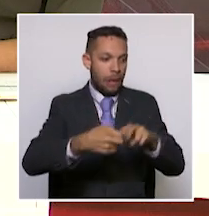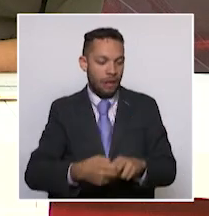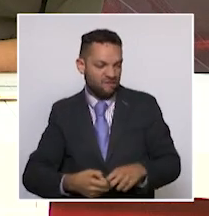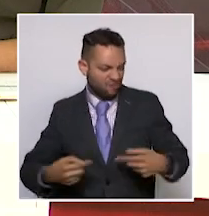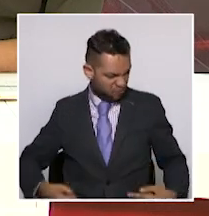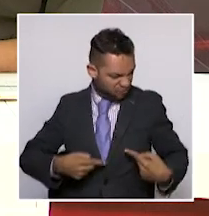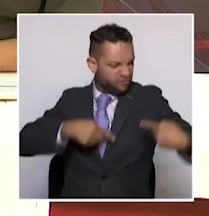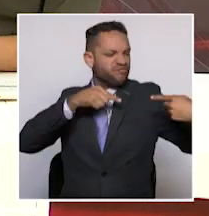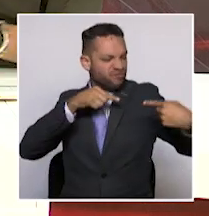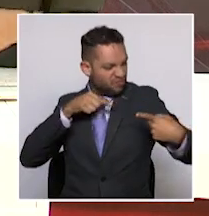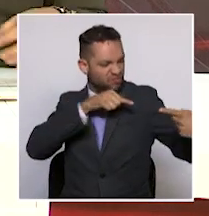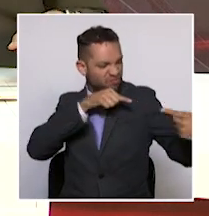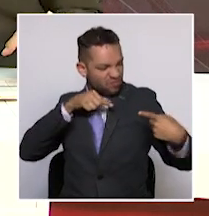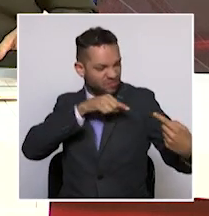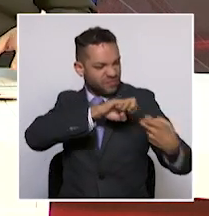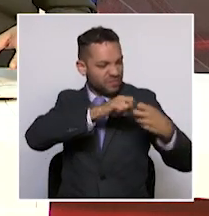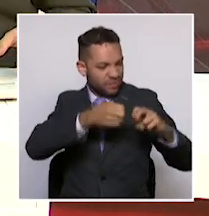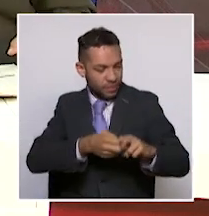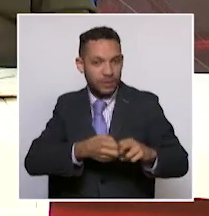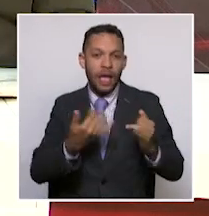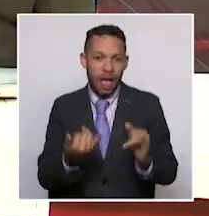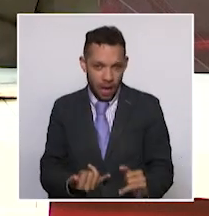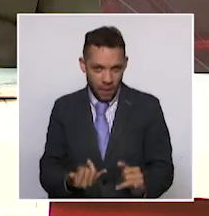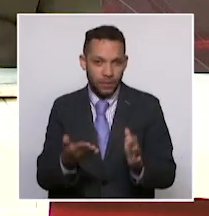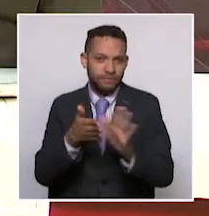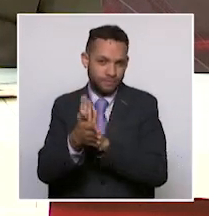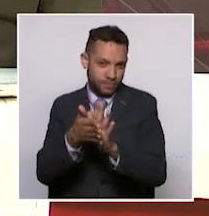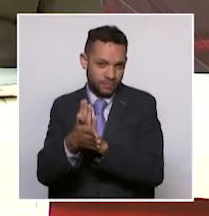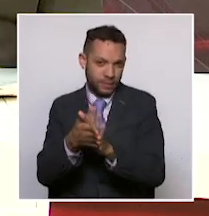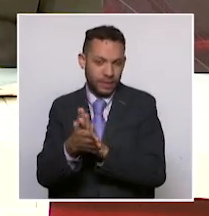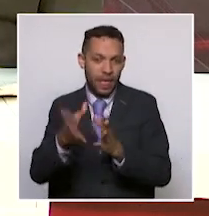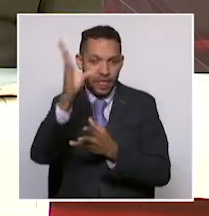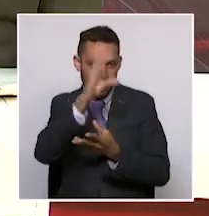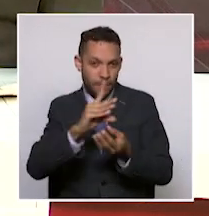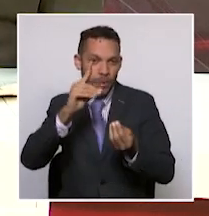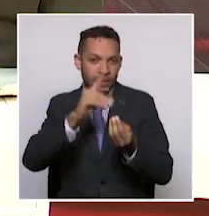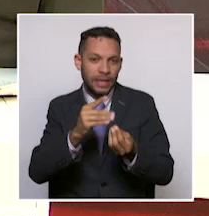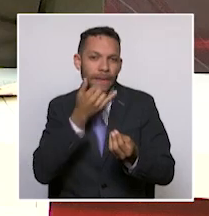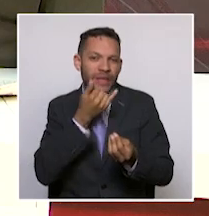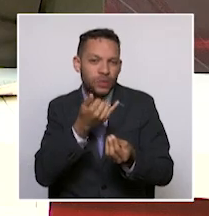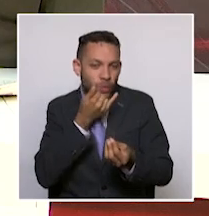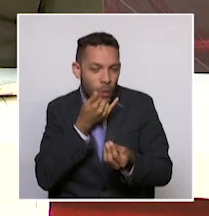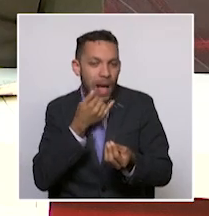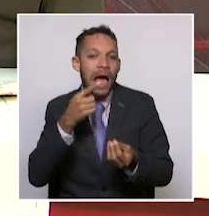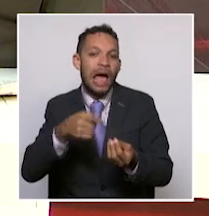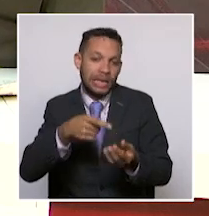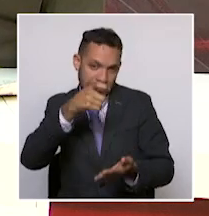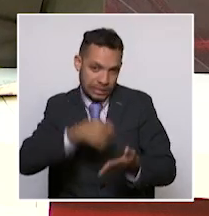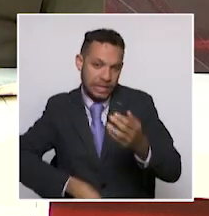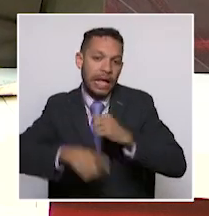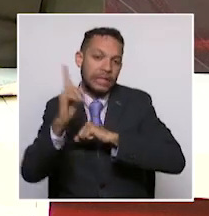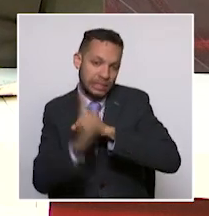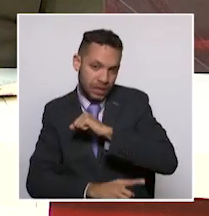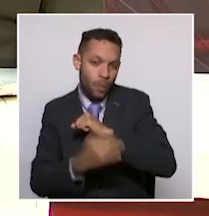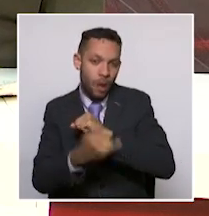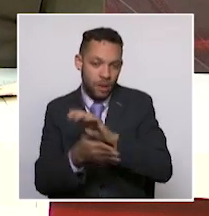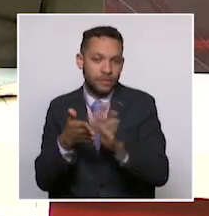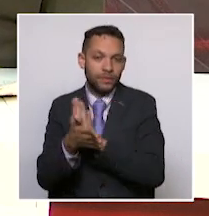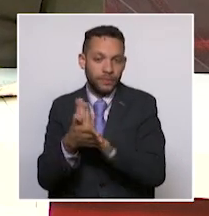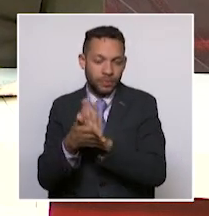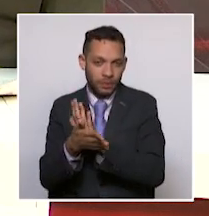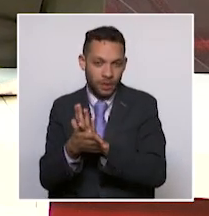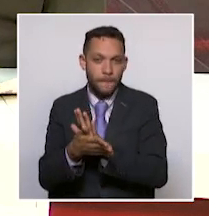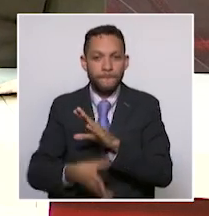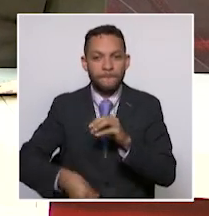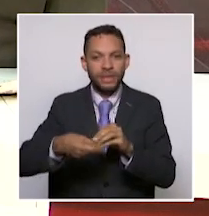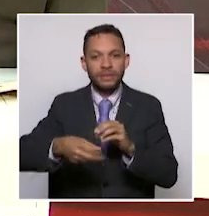equipos y terminan perjudicándoles. Ya les contaremos qué pasó con el Deportes Quindío. Anoche les anticipábamos algo y aquí tenemos la nota preparada por nuestro compañero Roberto Jairo